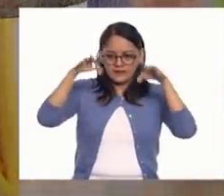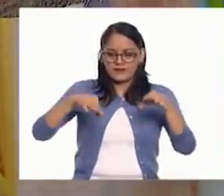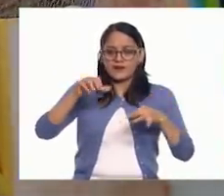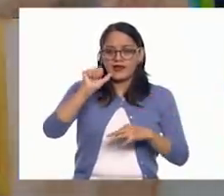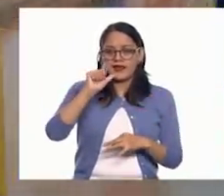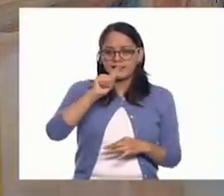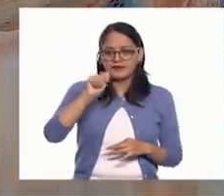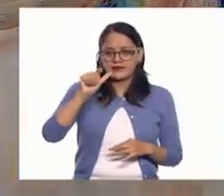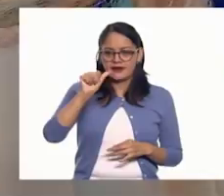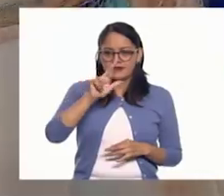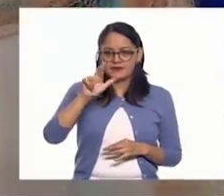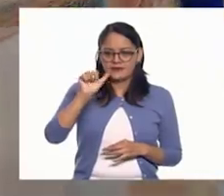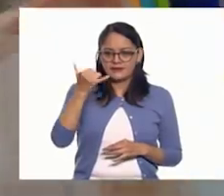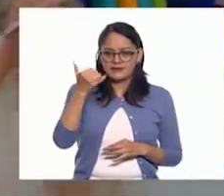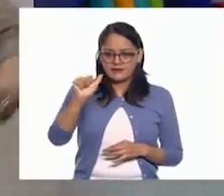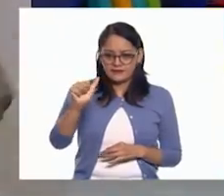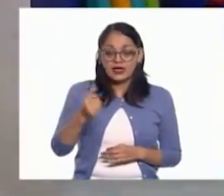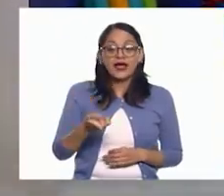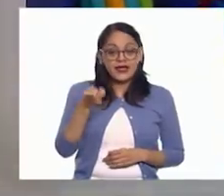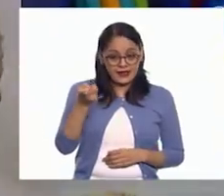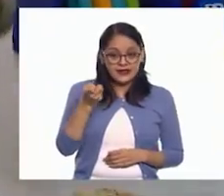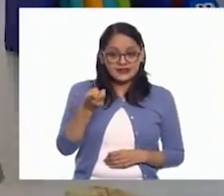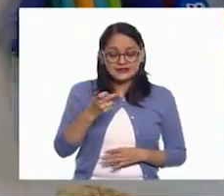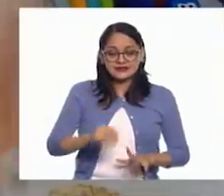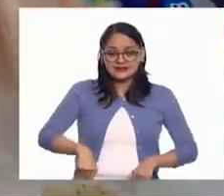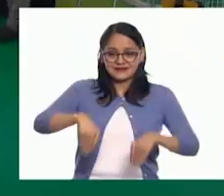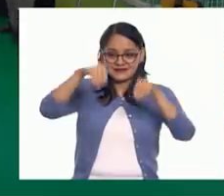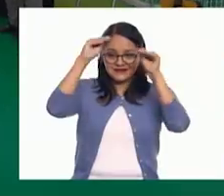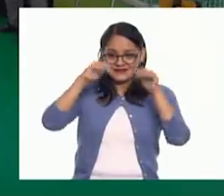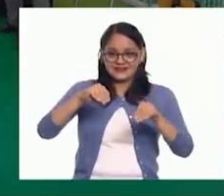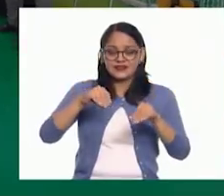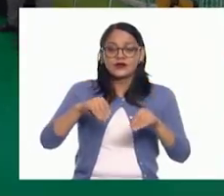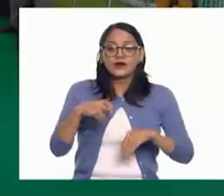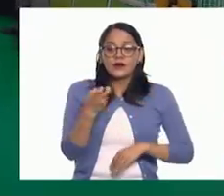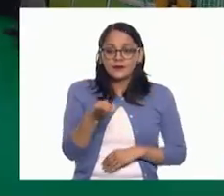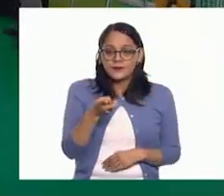atarraya? Claro que todos sí. Todos los objetivos de con la clase. Con esta atarraya. Es más,